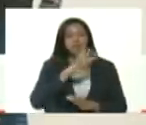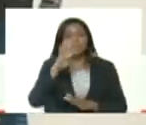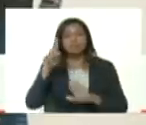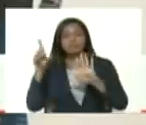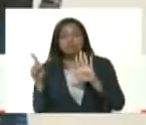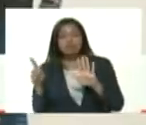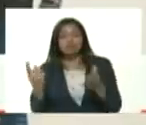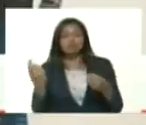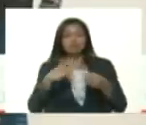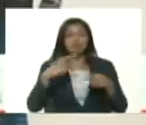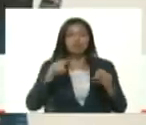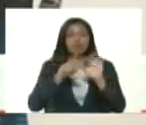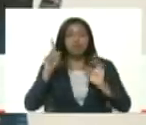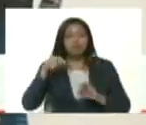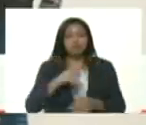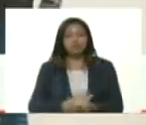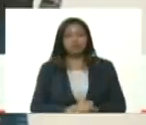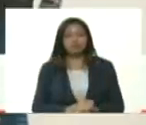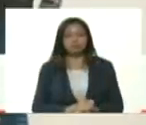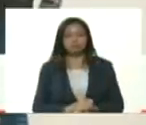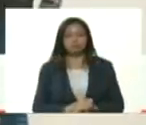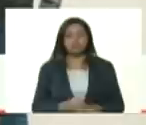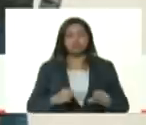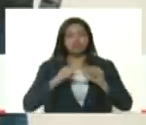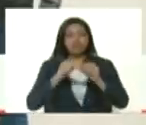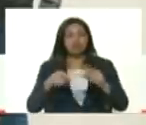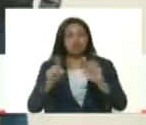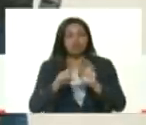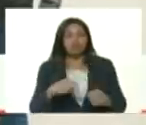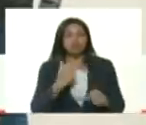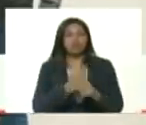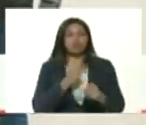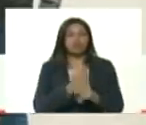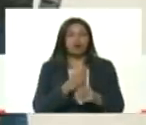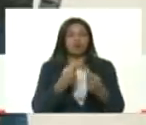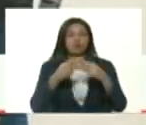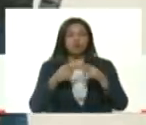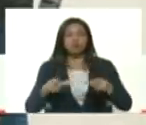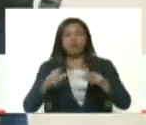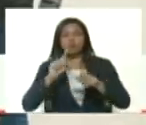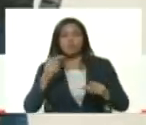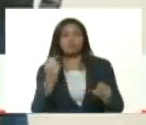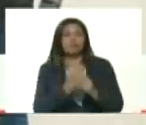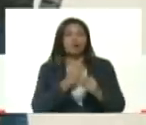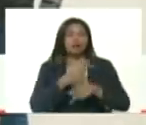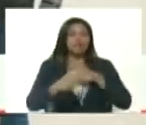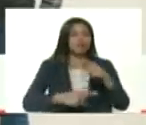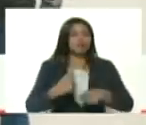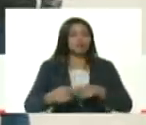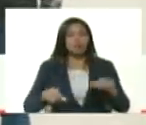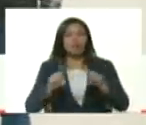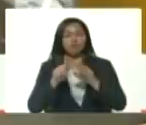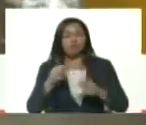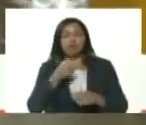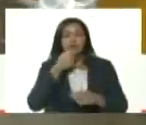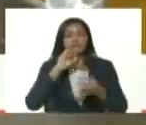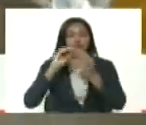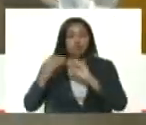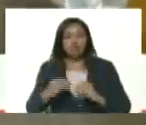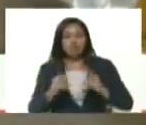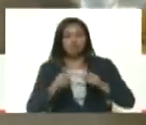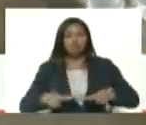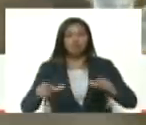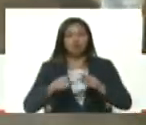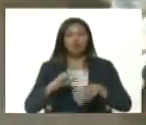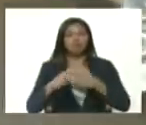6.446 que ya han ingresado y que aquí seguimos con todo el equipo de trabajo. Y por otro lado, bueno, trabajando y produciendo, embelleciendo estos